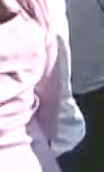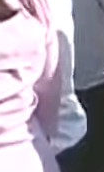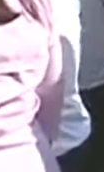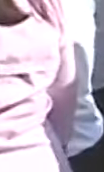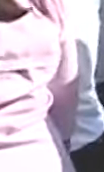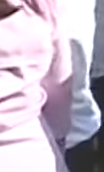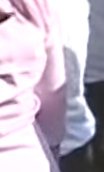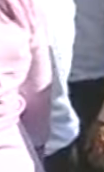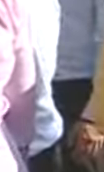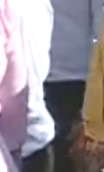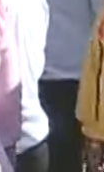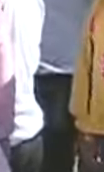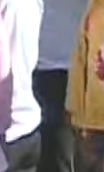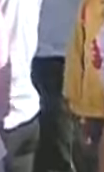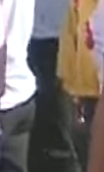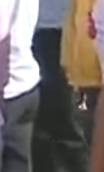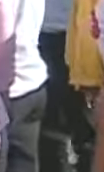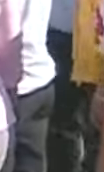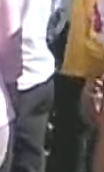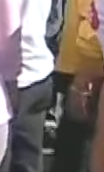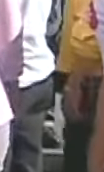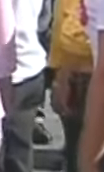Terminar. Noé,